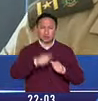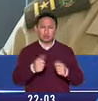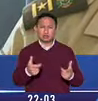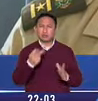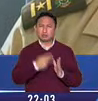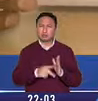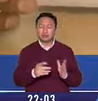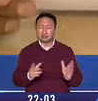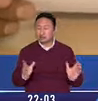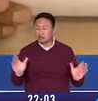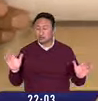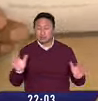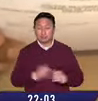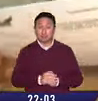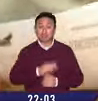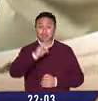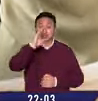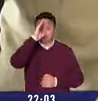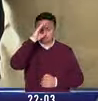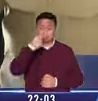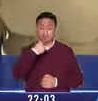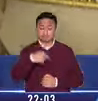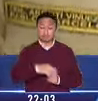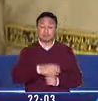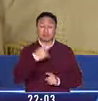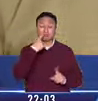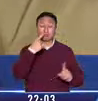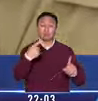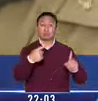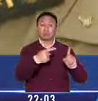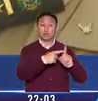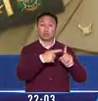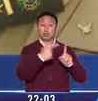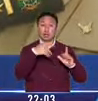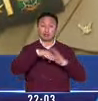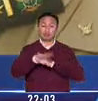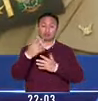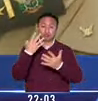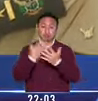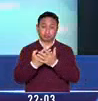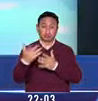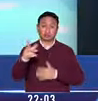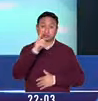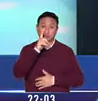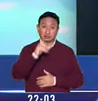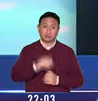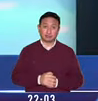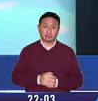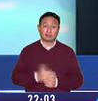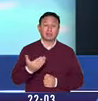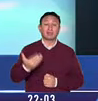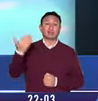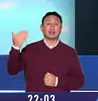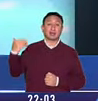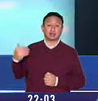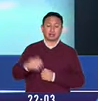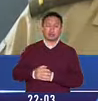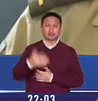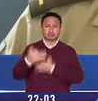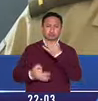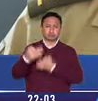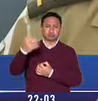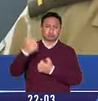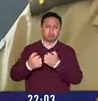que pasó. La policía señala que el hombre, quien ya se encuentra detenido en la cárcel de La Tacunga, registraba varios procesos legales.